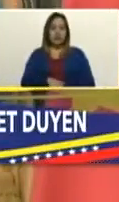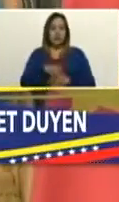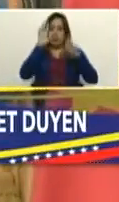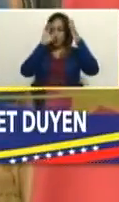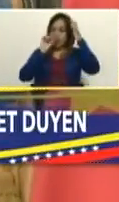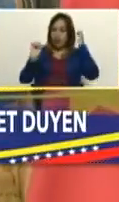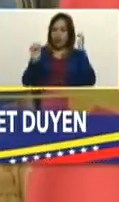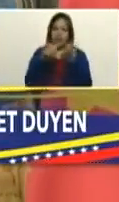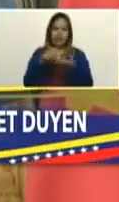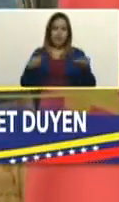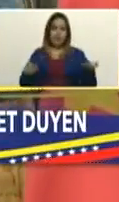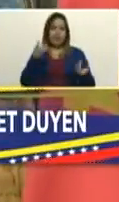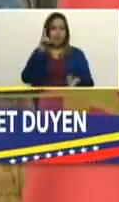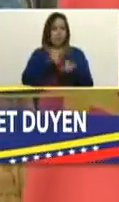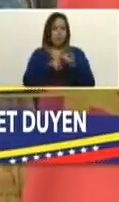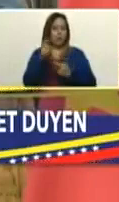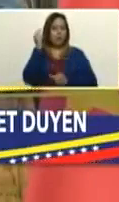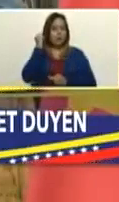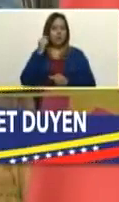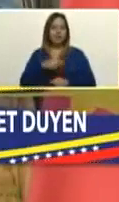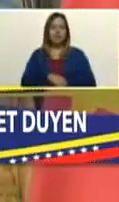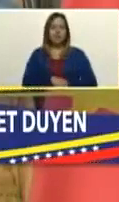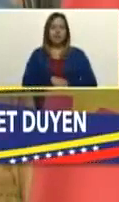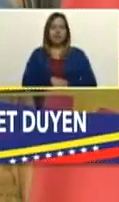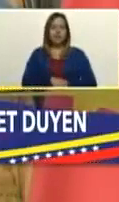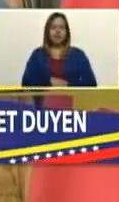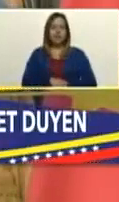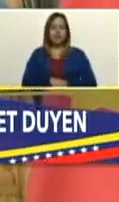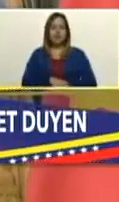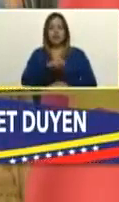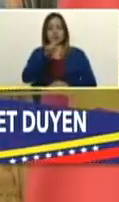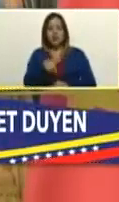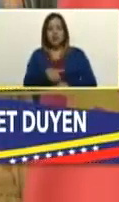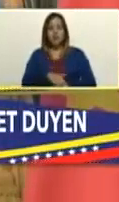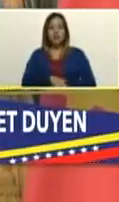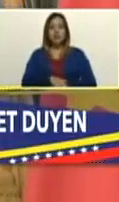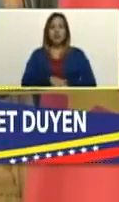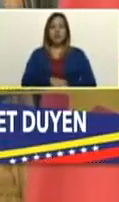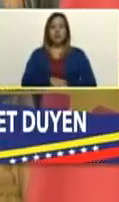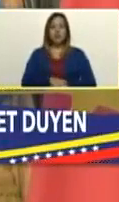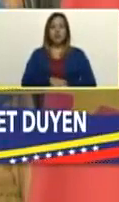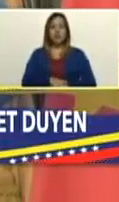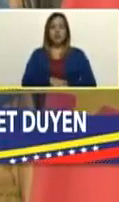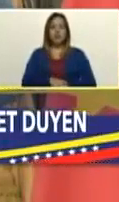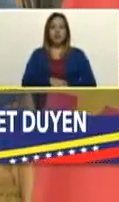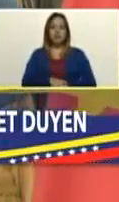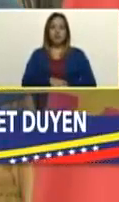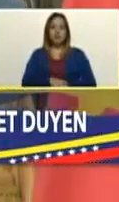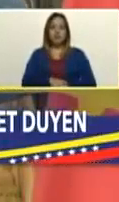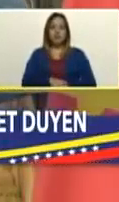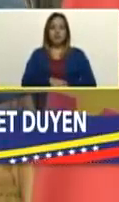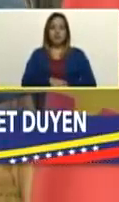excelentísima esposa, señora Huỳnh Thị Mai Dung,